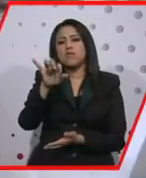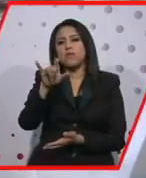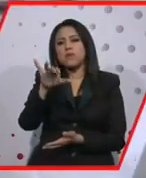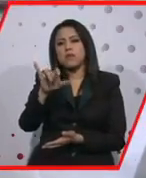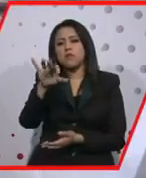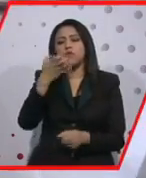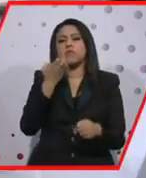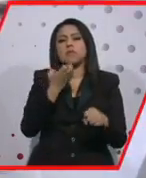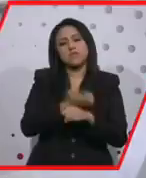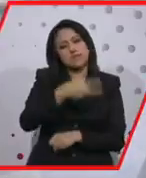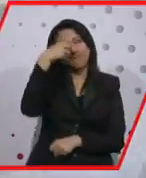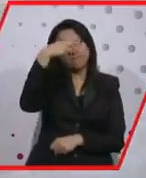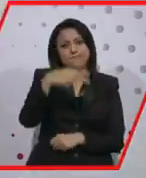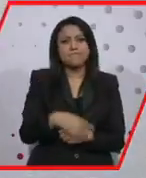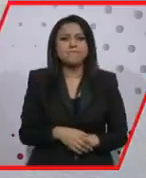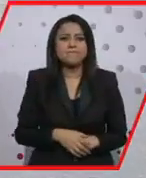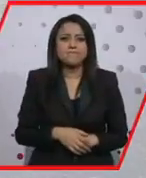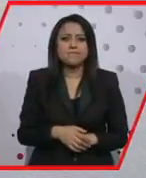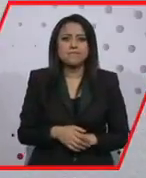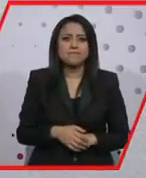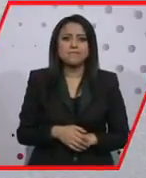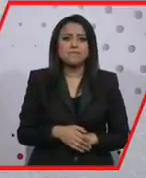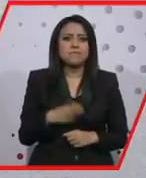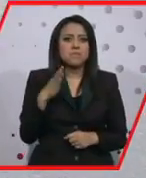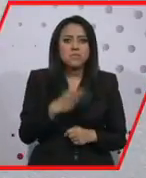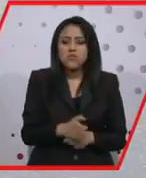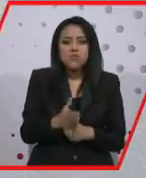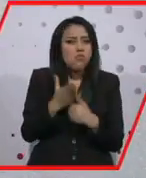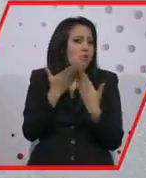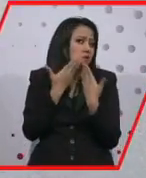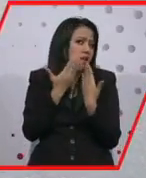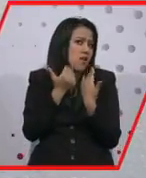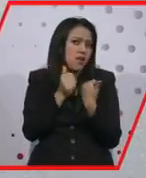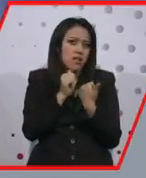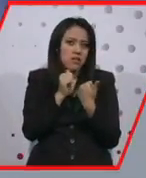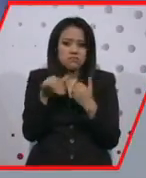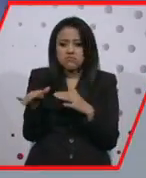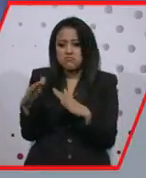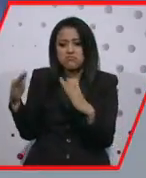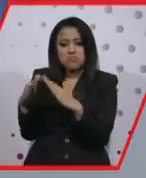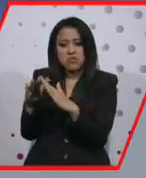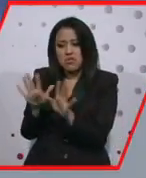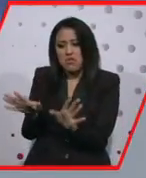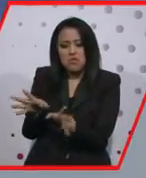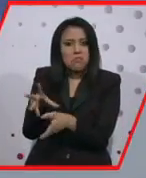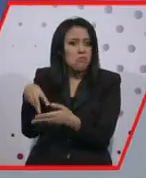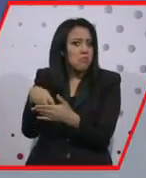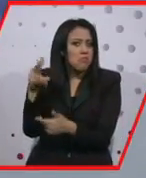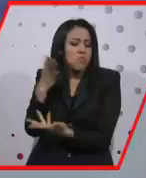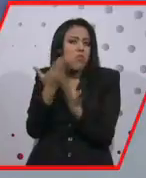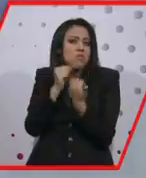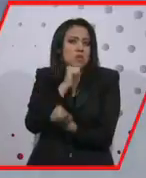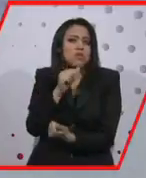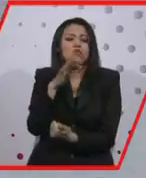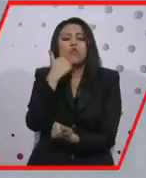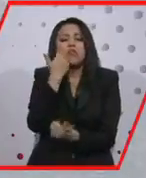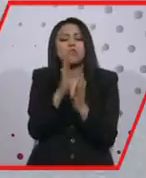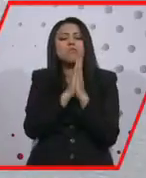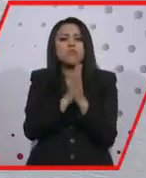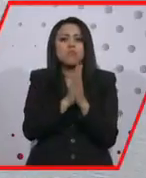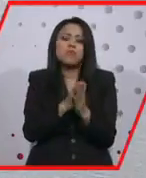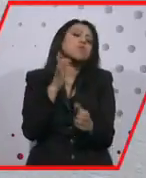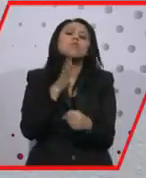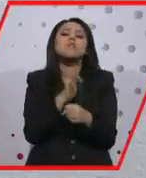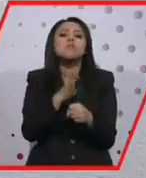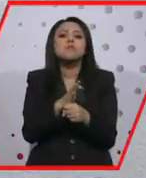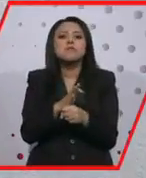estado de méxico ya está completamente desvalijada ahora no tiene nada más el pie de casa esta es su petición solicitó más